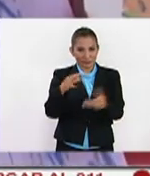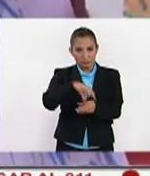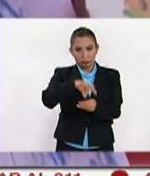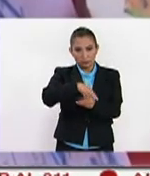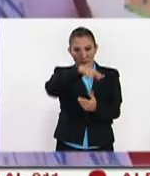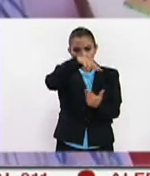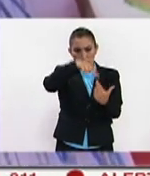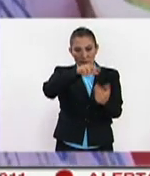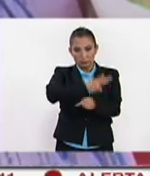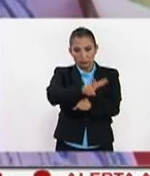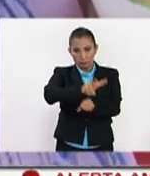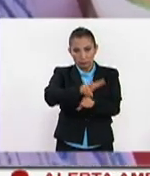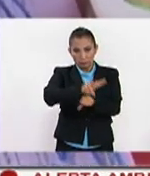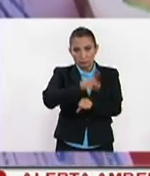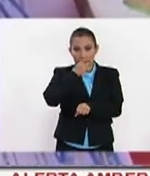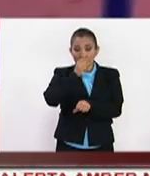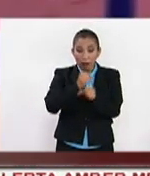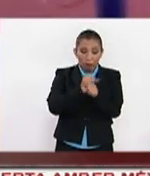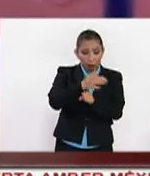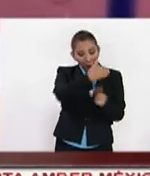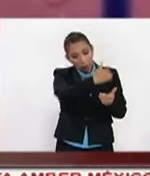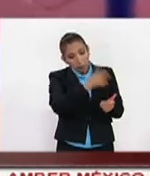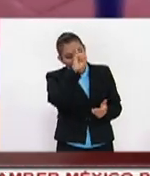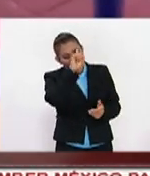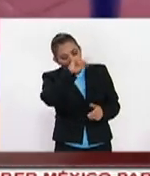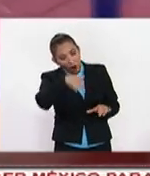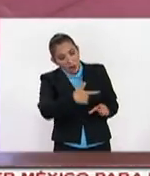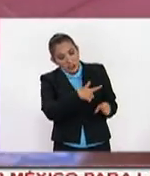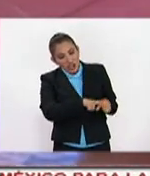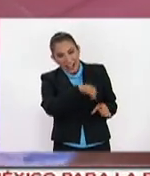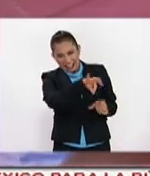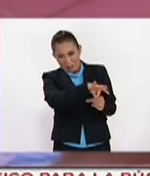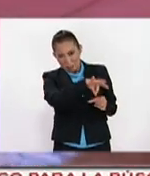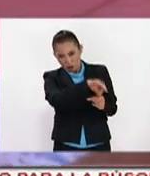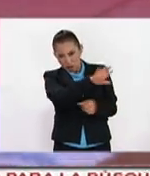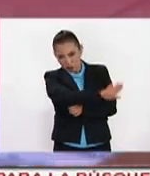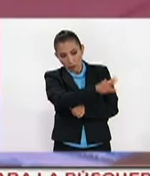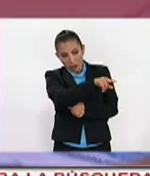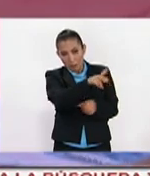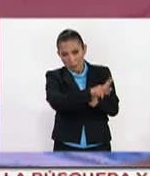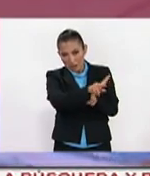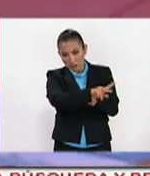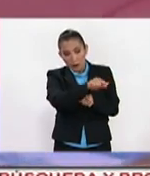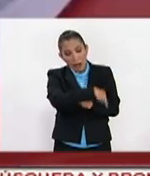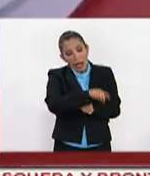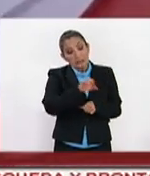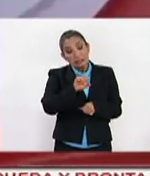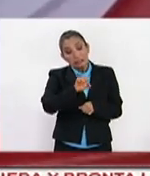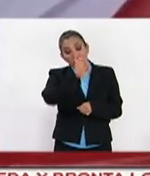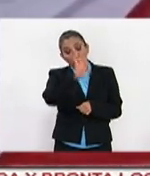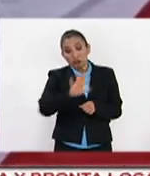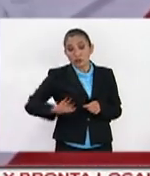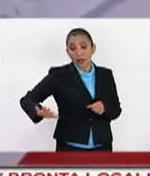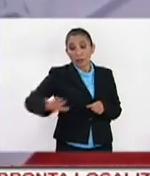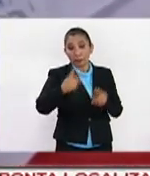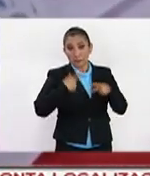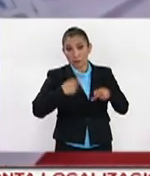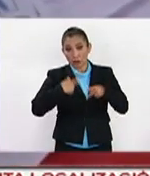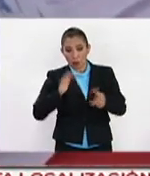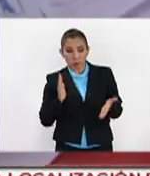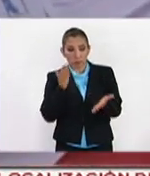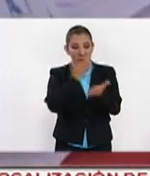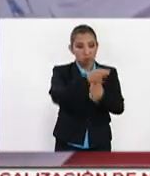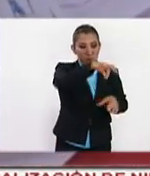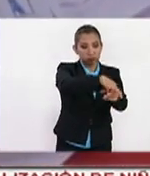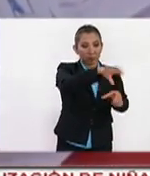elecciones regionales en Venezuela. De acuerdo con la información del Consejo Nacional Electoral, ahí en este país más del 60% de la población acudió a